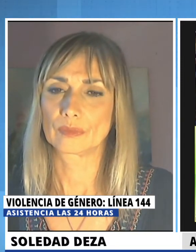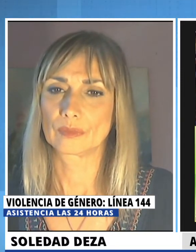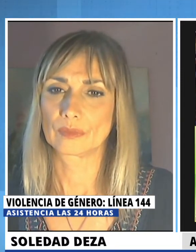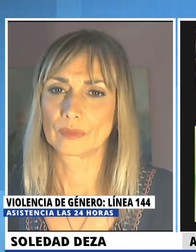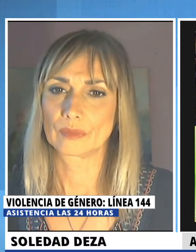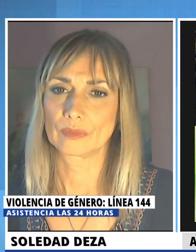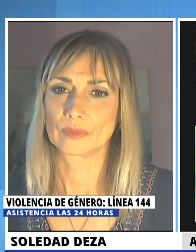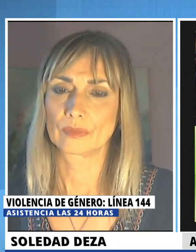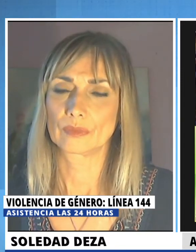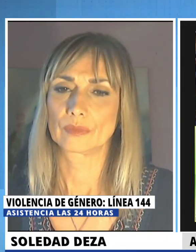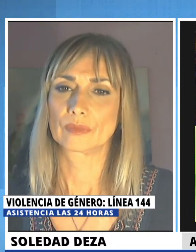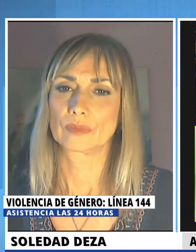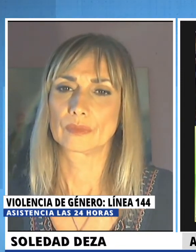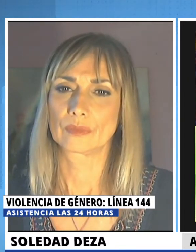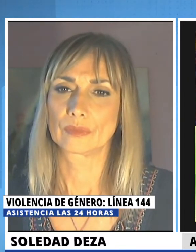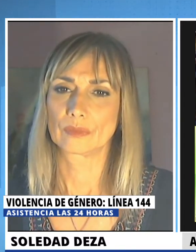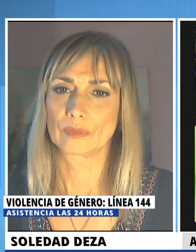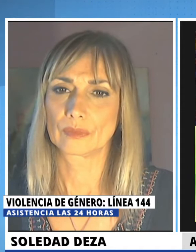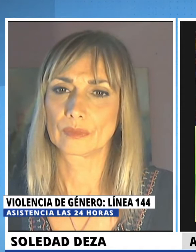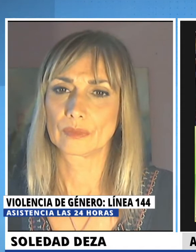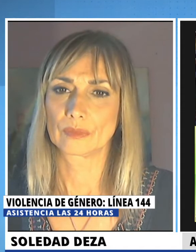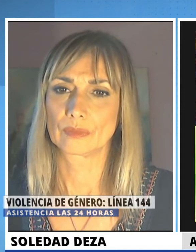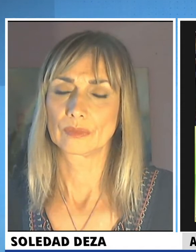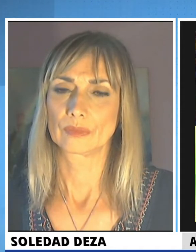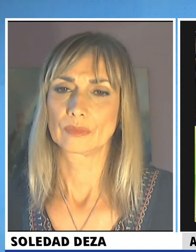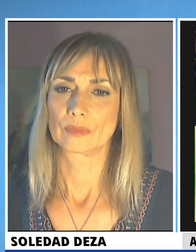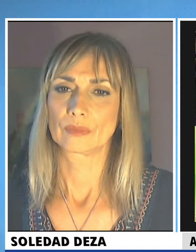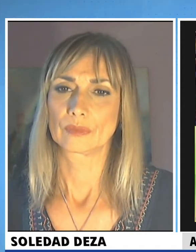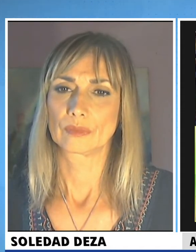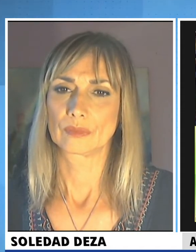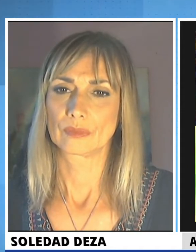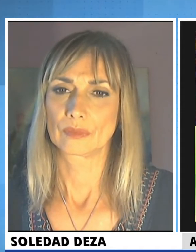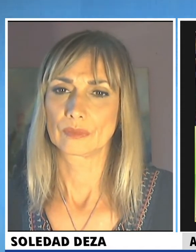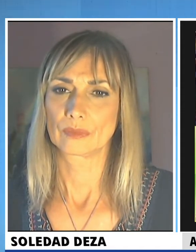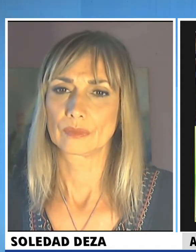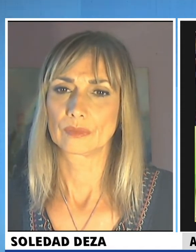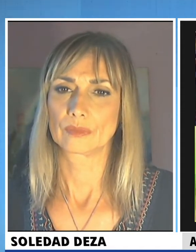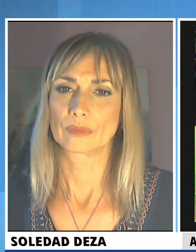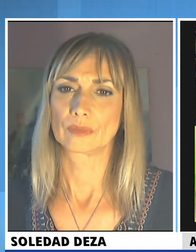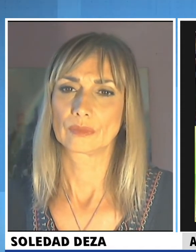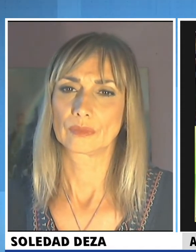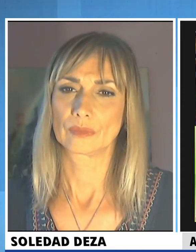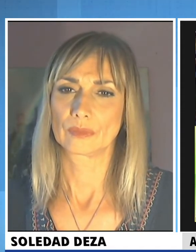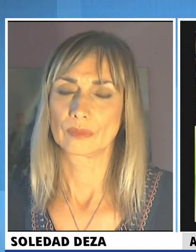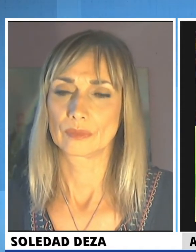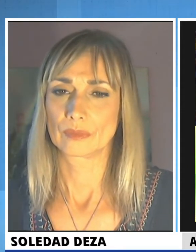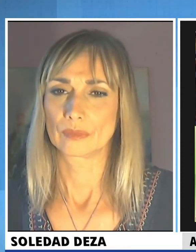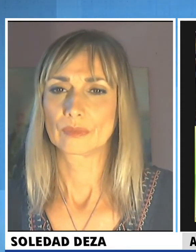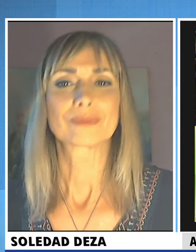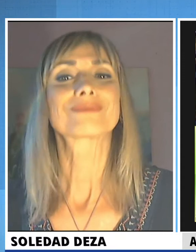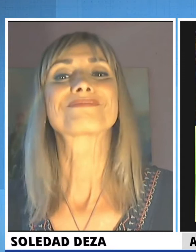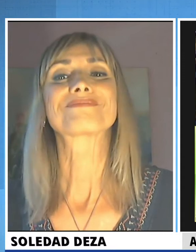confiamos en el proceso penal como un proceso neutral